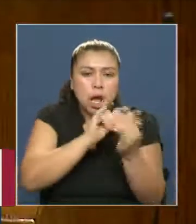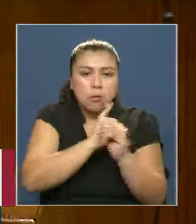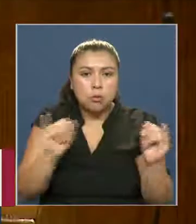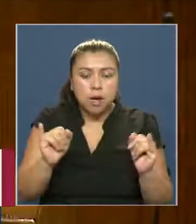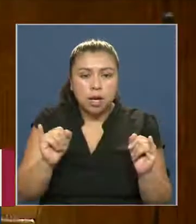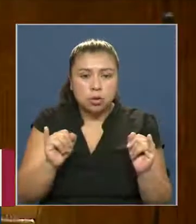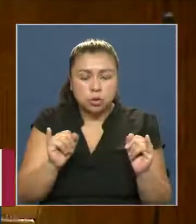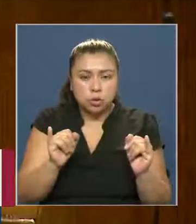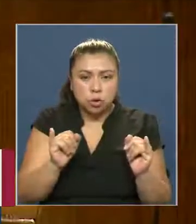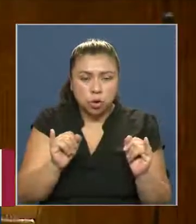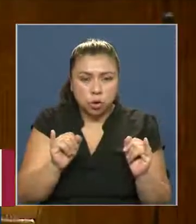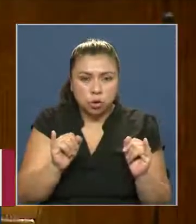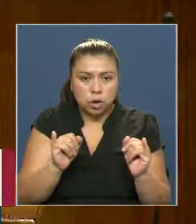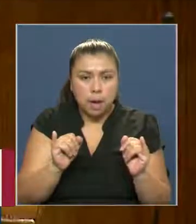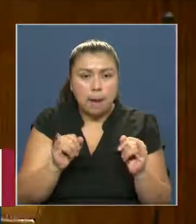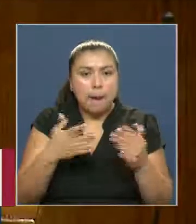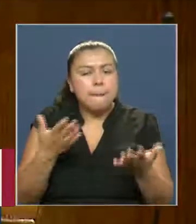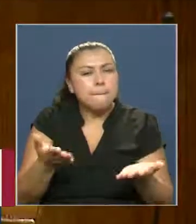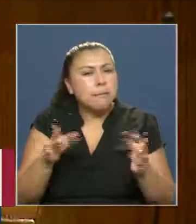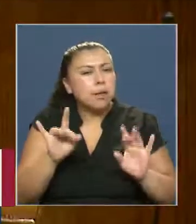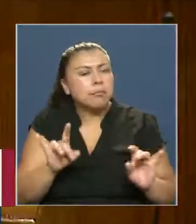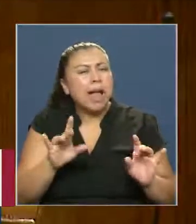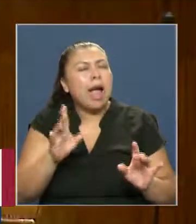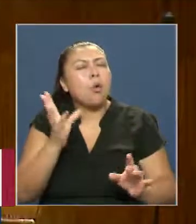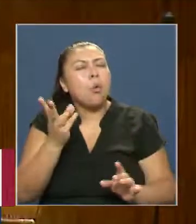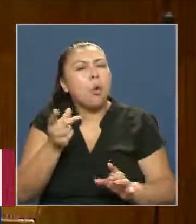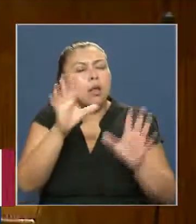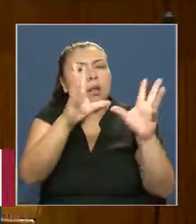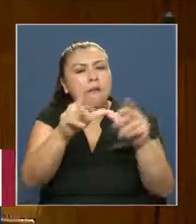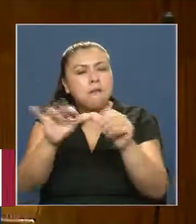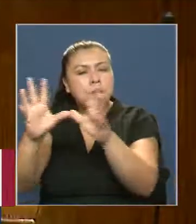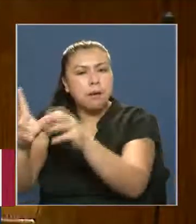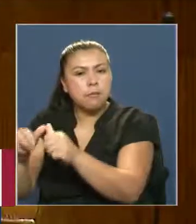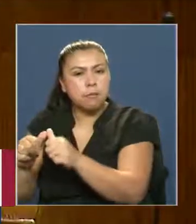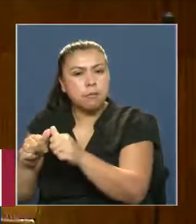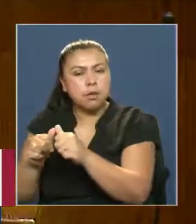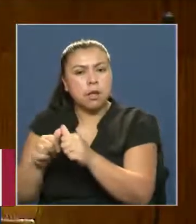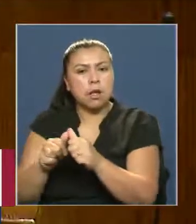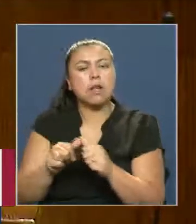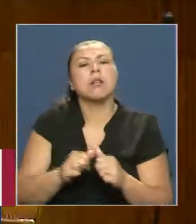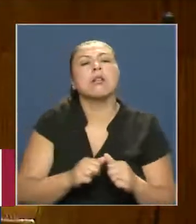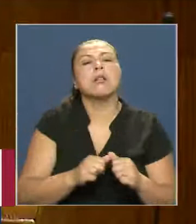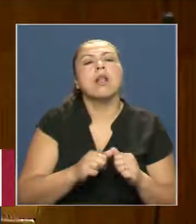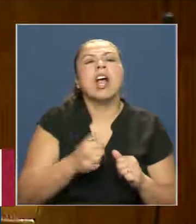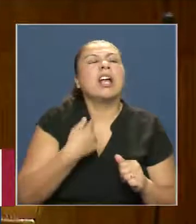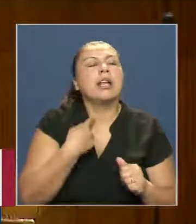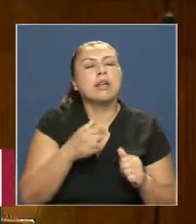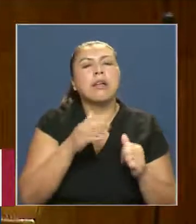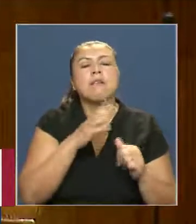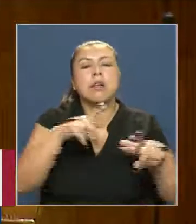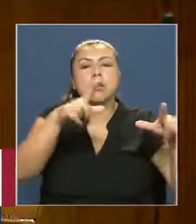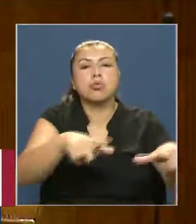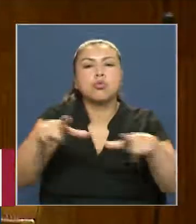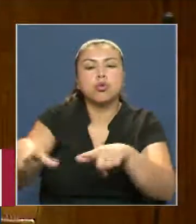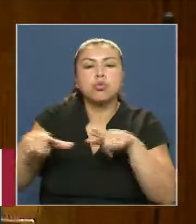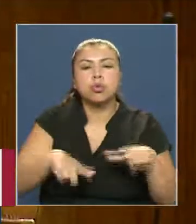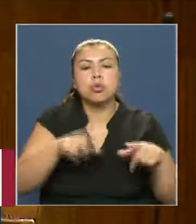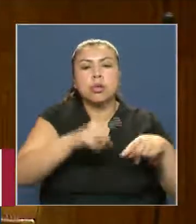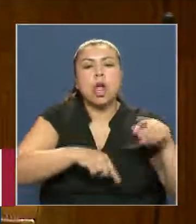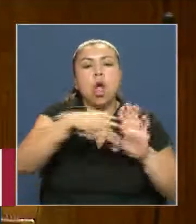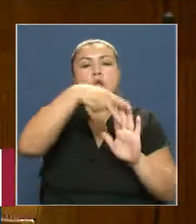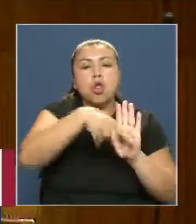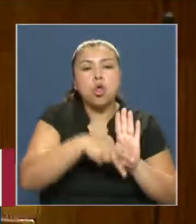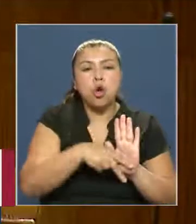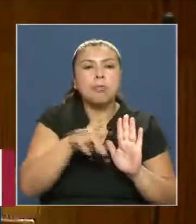la información necesaria para establecer el número de familias, las carencias de urbanización de cada asentamiento, las normas legales